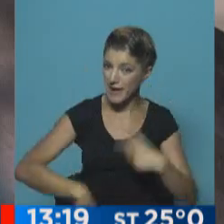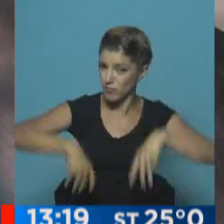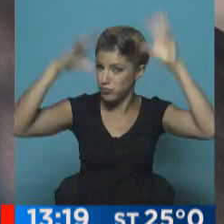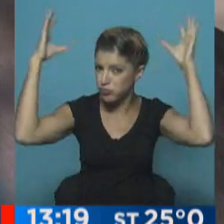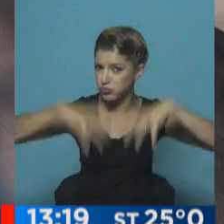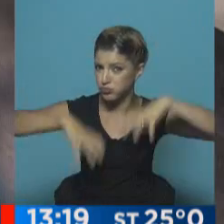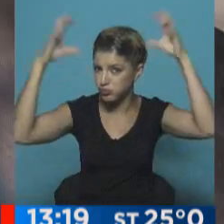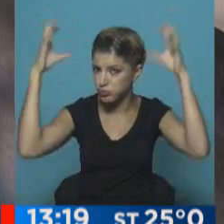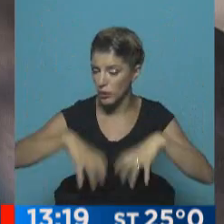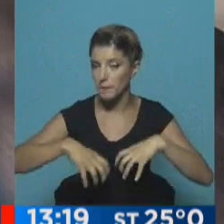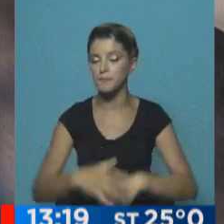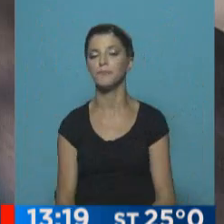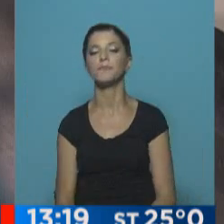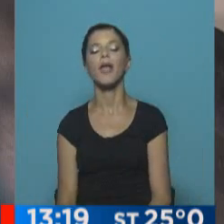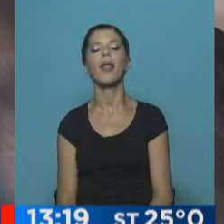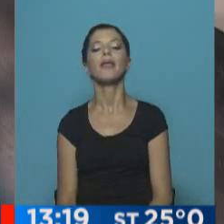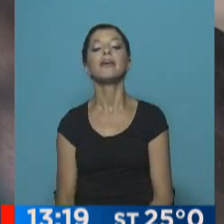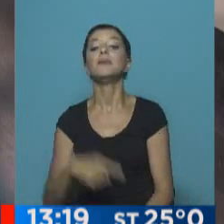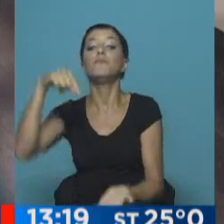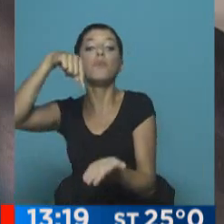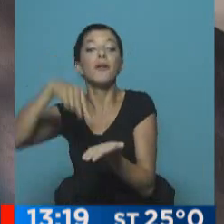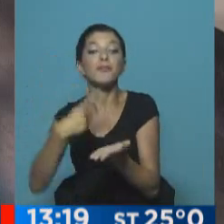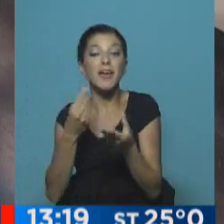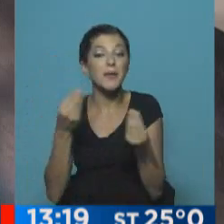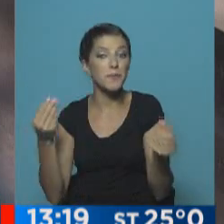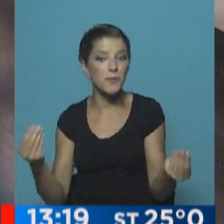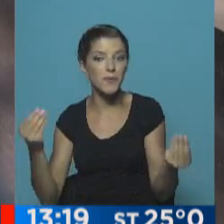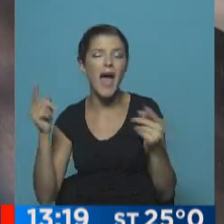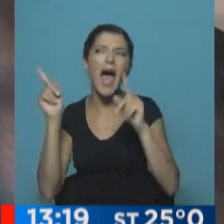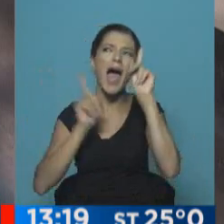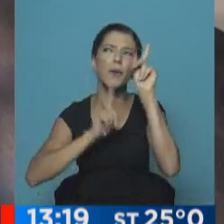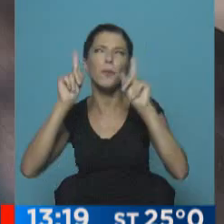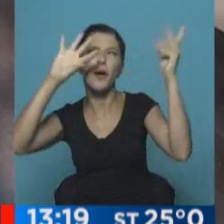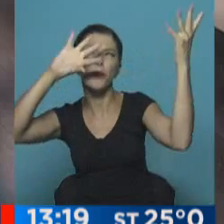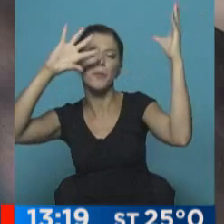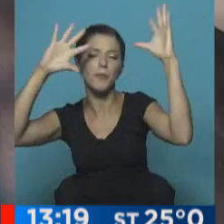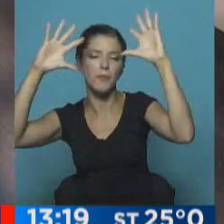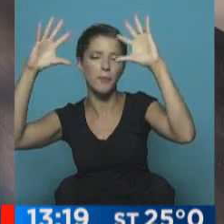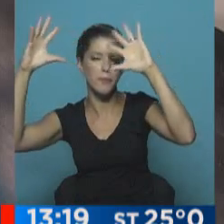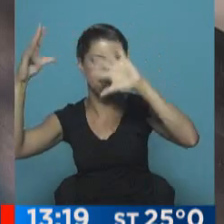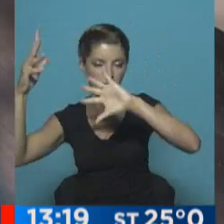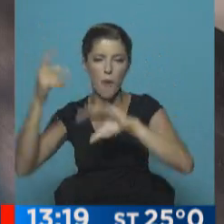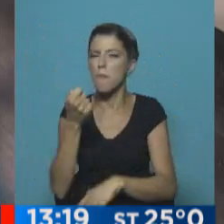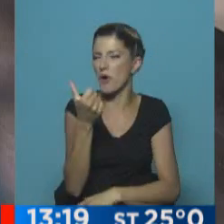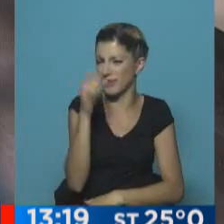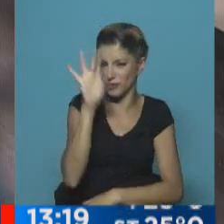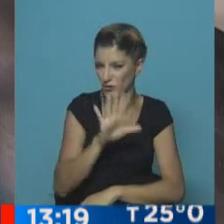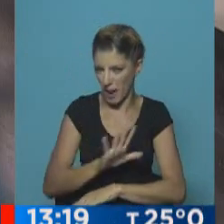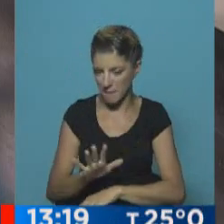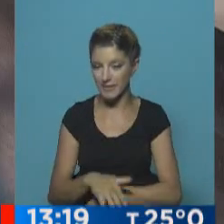llovizna lluvia débil y en la ciudad de buenos aires- tenemos el cielo algo o parcialmente nublado un poquito nada más de nubosidad